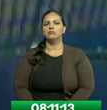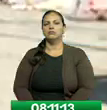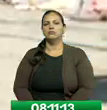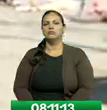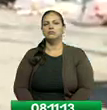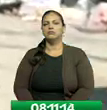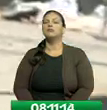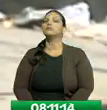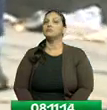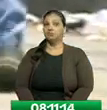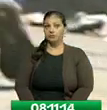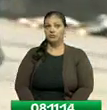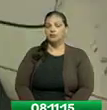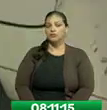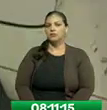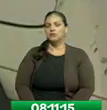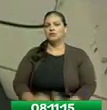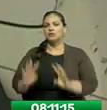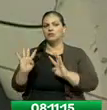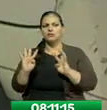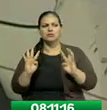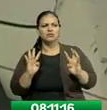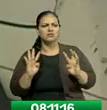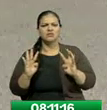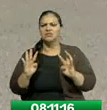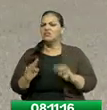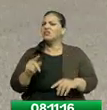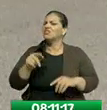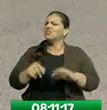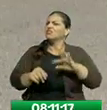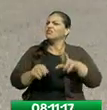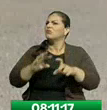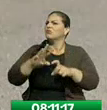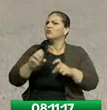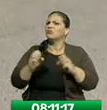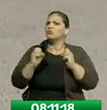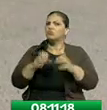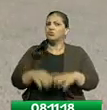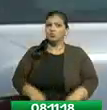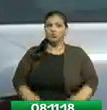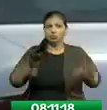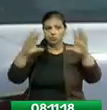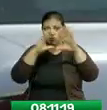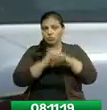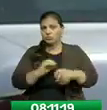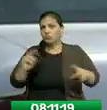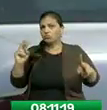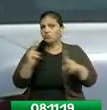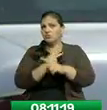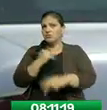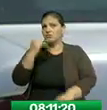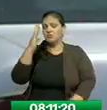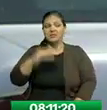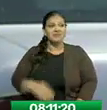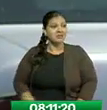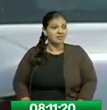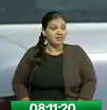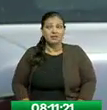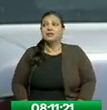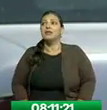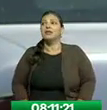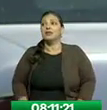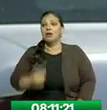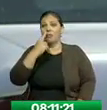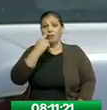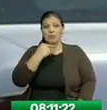De acuerdo con los moradores, este tipo de acciones se desarrollan en horario nocturno. A la madrugada, peor, de 2, 3 de la